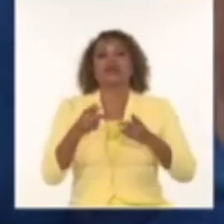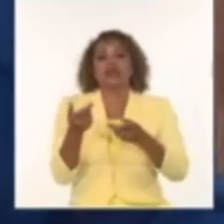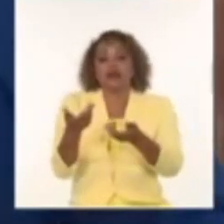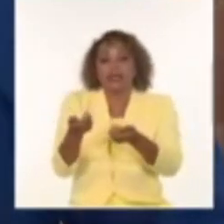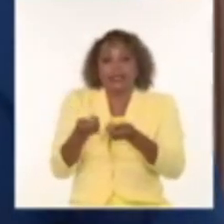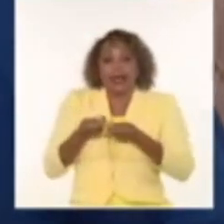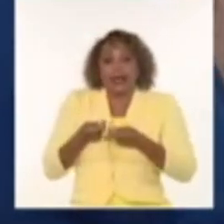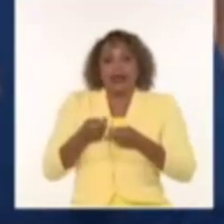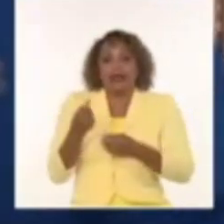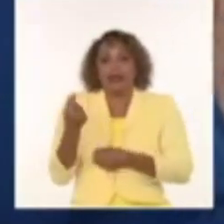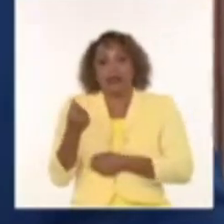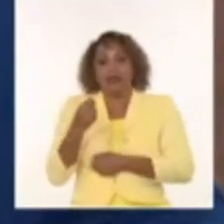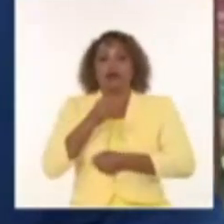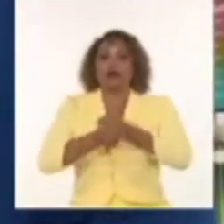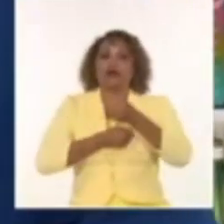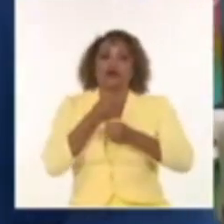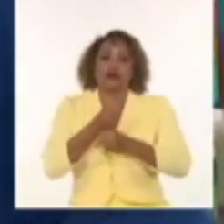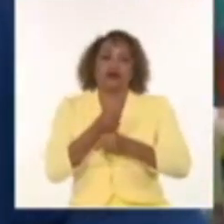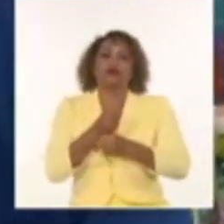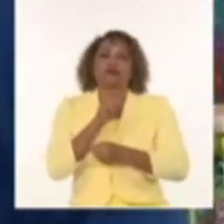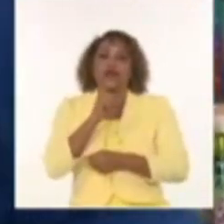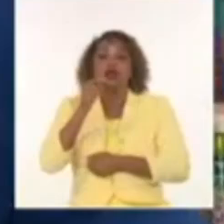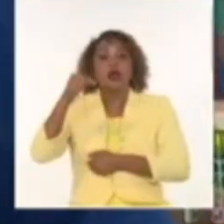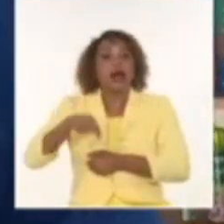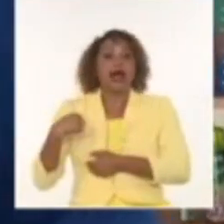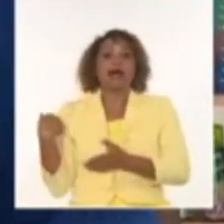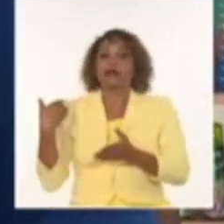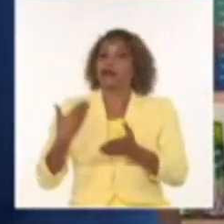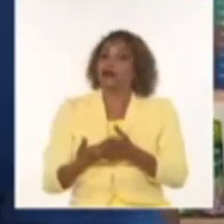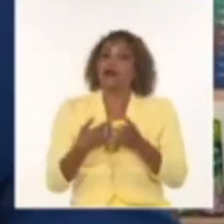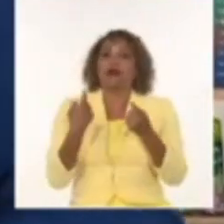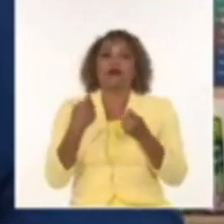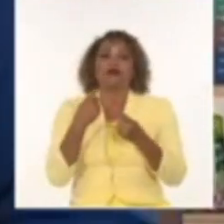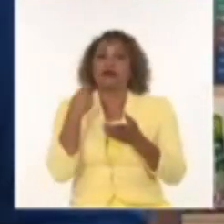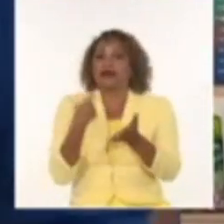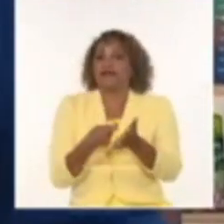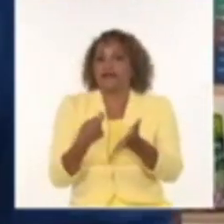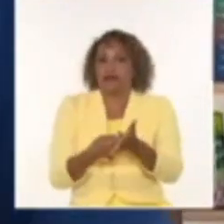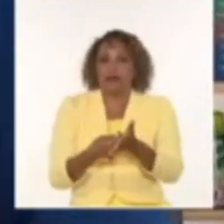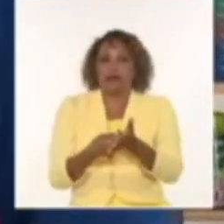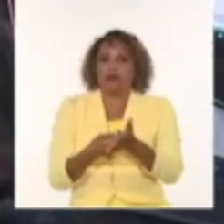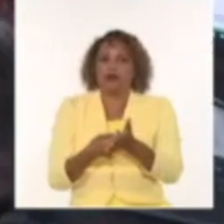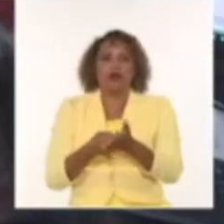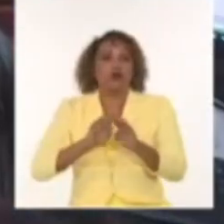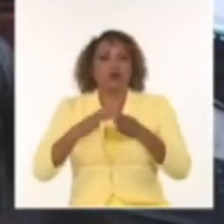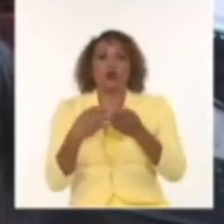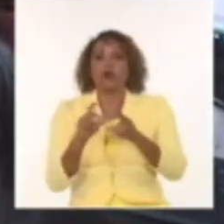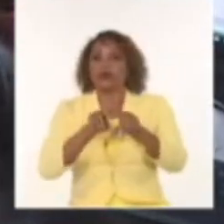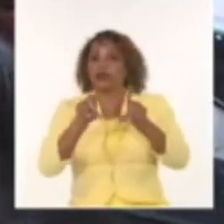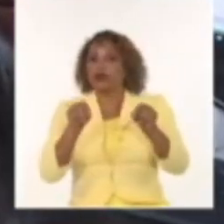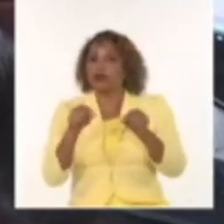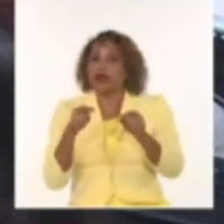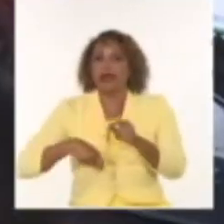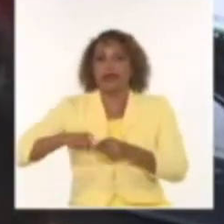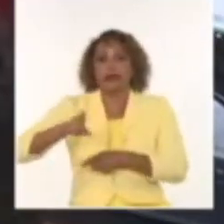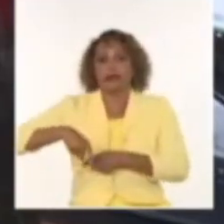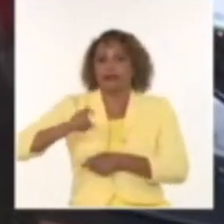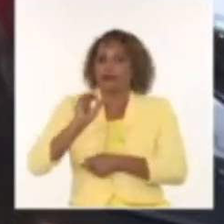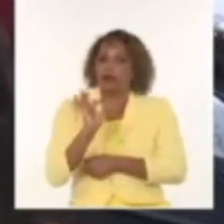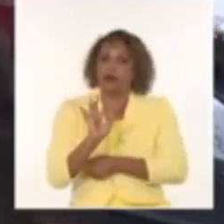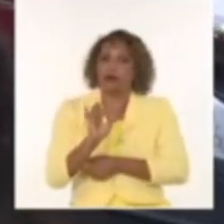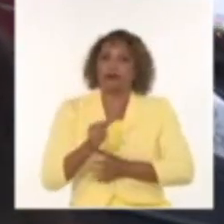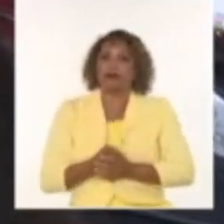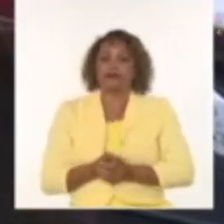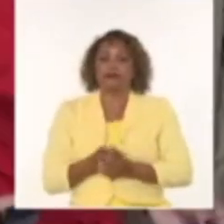dinero para poder usarlo como efectivo, porque hoy todavía hay muchas cosas que se pagan en efectivo, no se paga todo por tarjeta. El ministro de Finanzas y